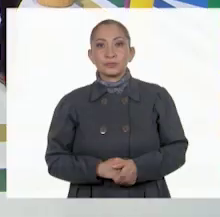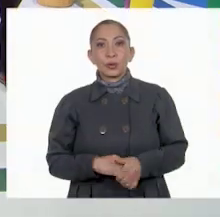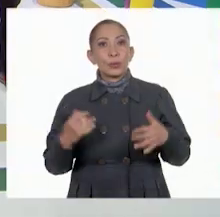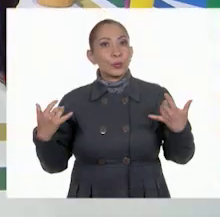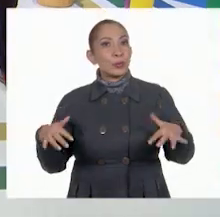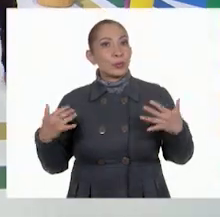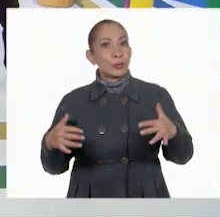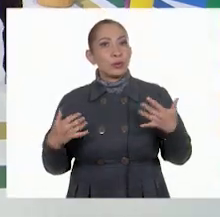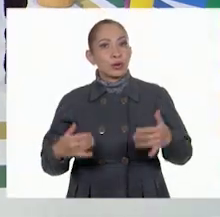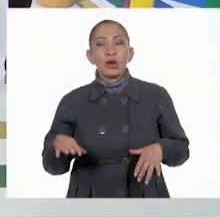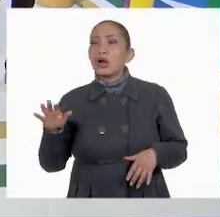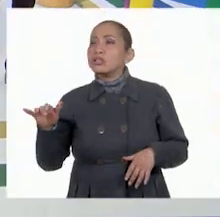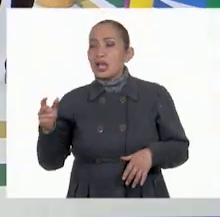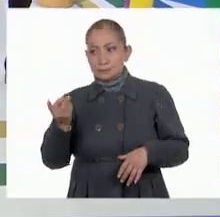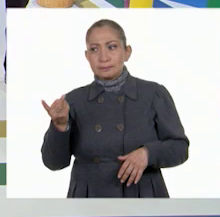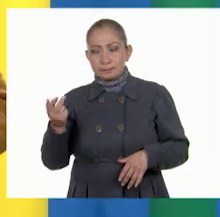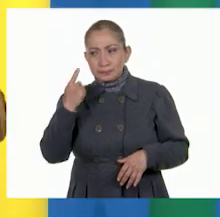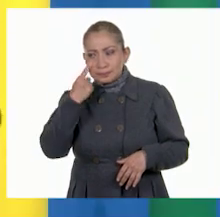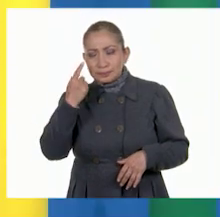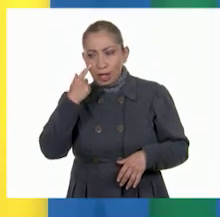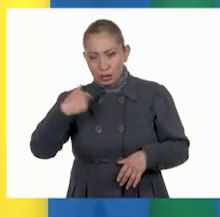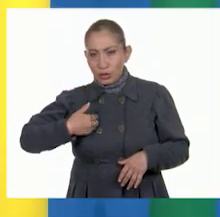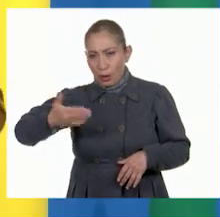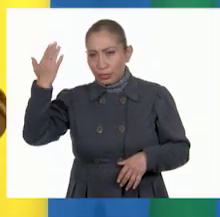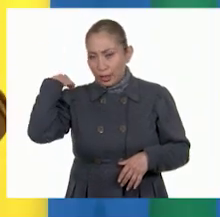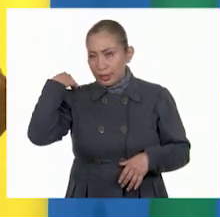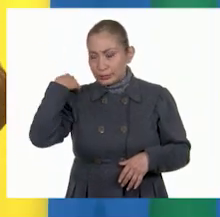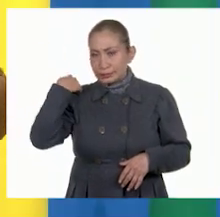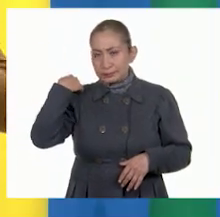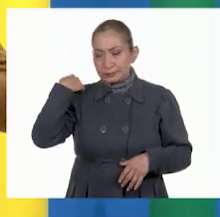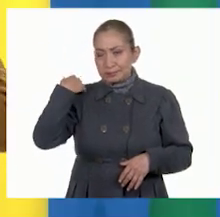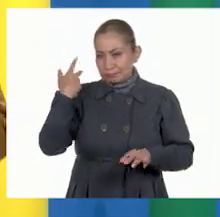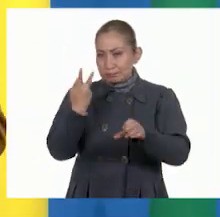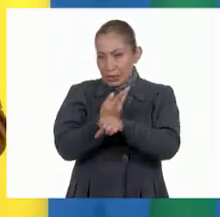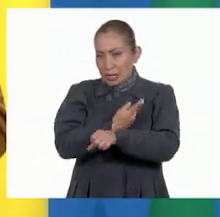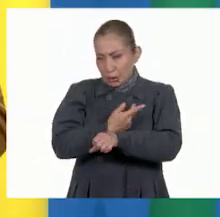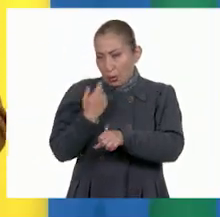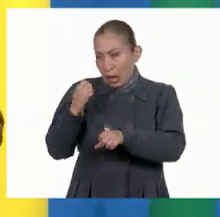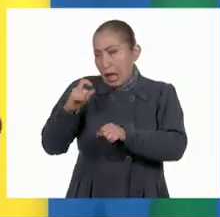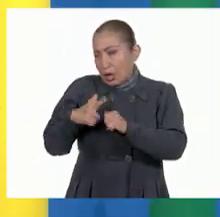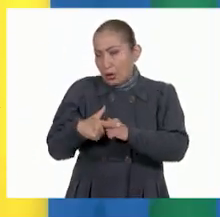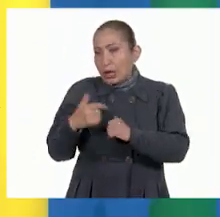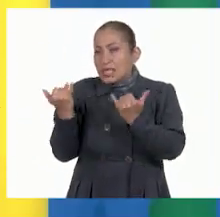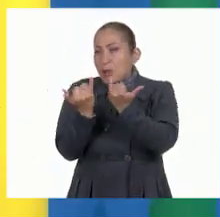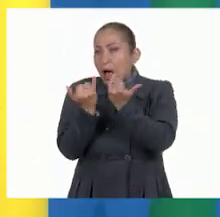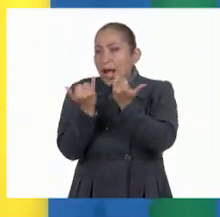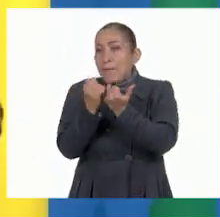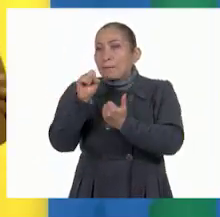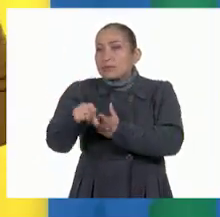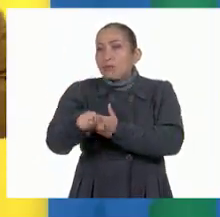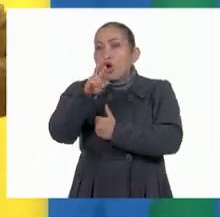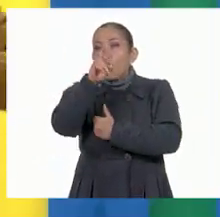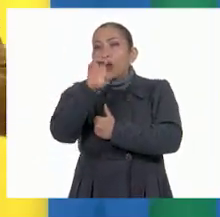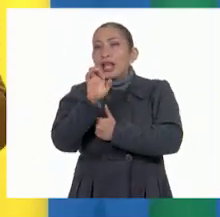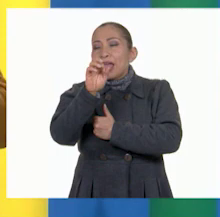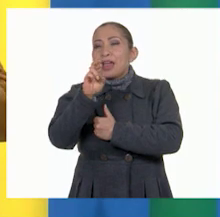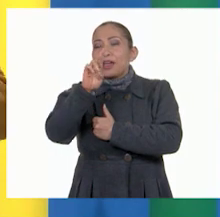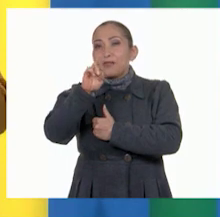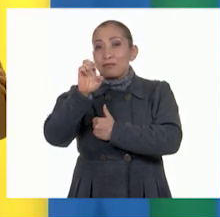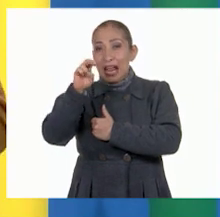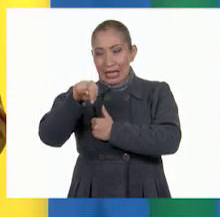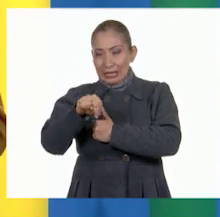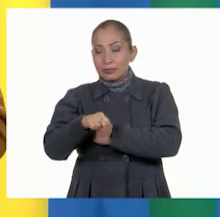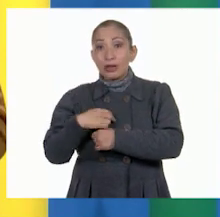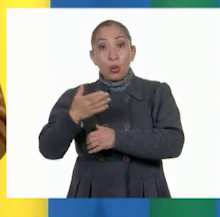¡Wow! María, Raulito, fíjense que yo tuve una experiencia que, pues, más o menos fue similar a lo del refrán. Hace tiempo,